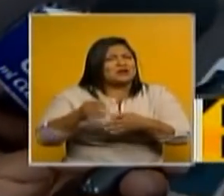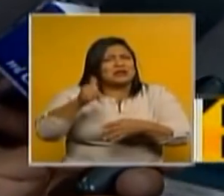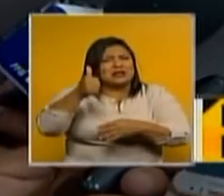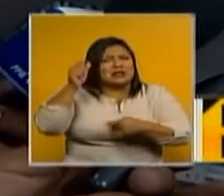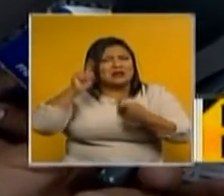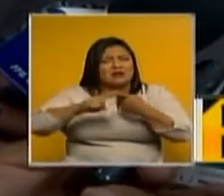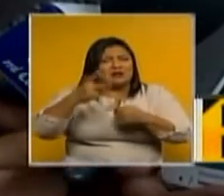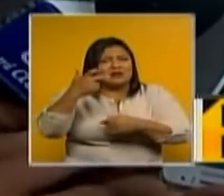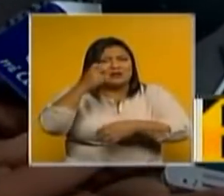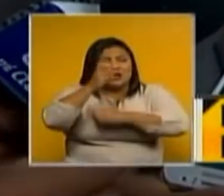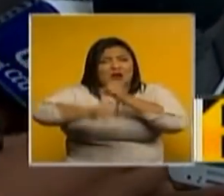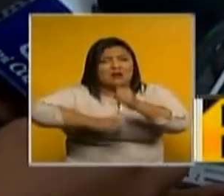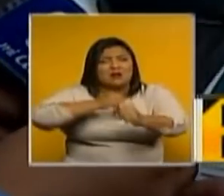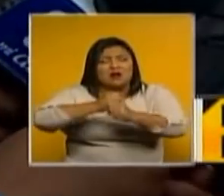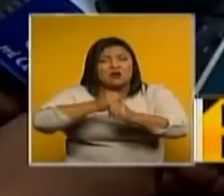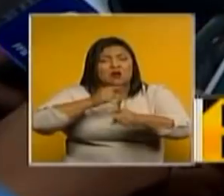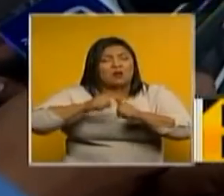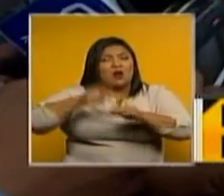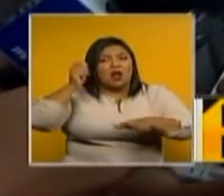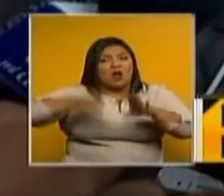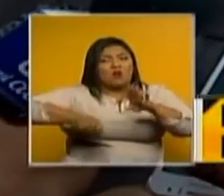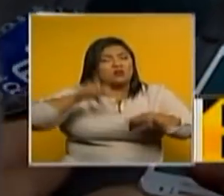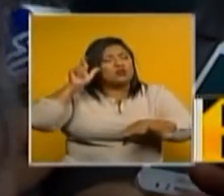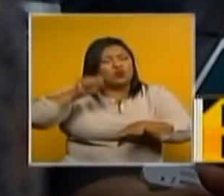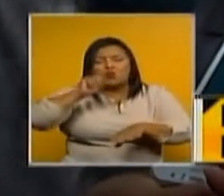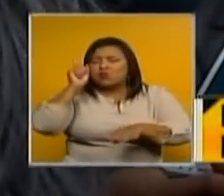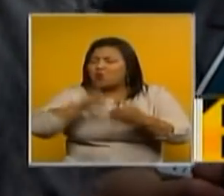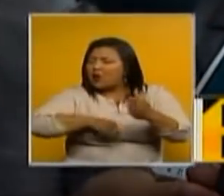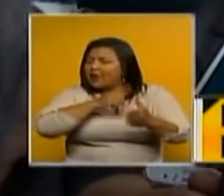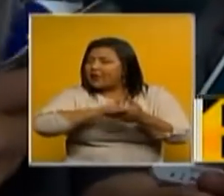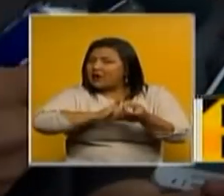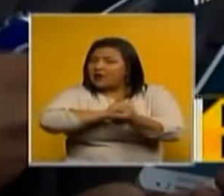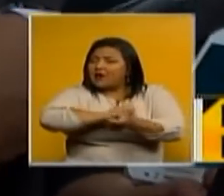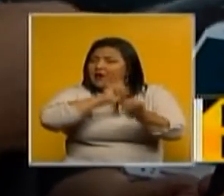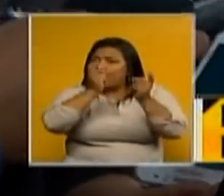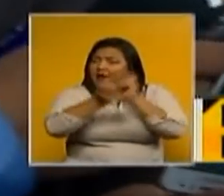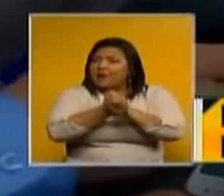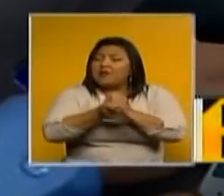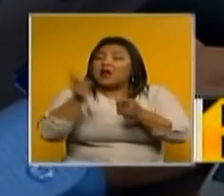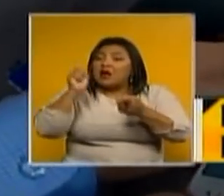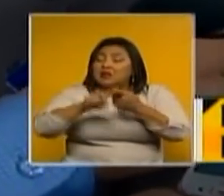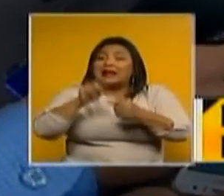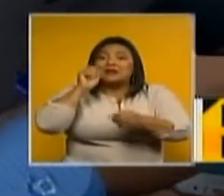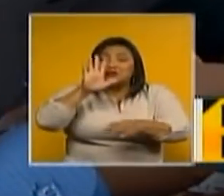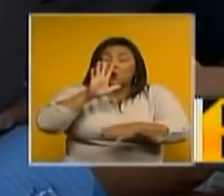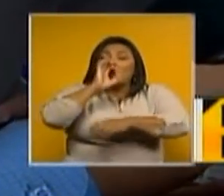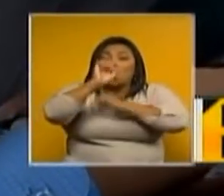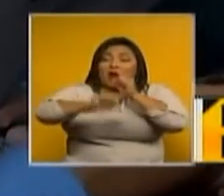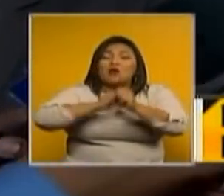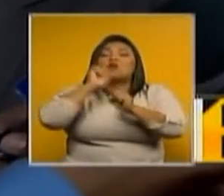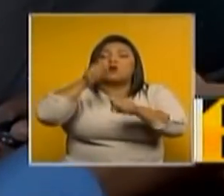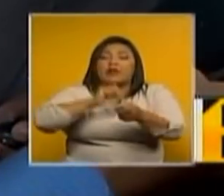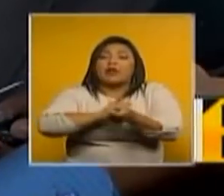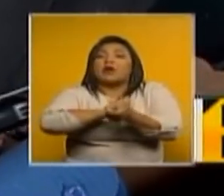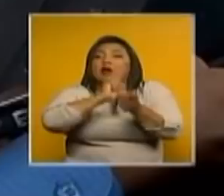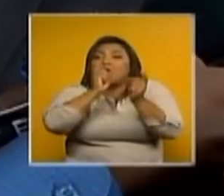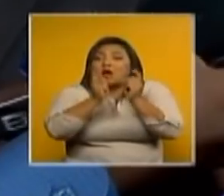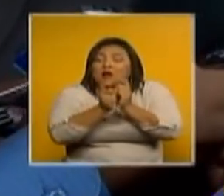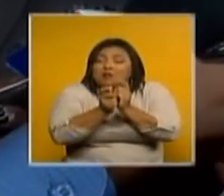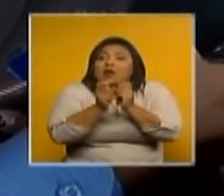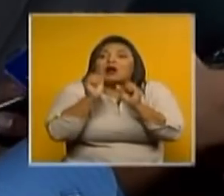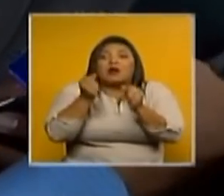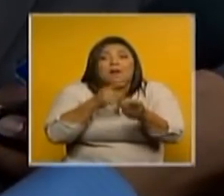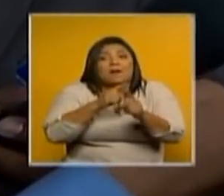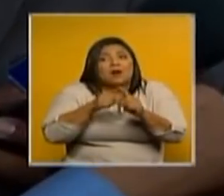13 años y la jueza no podía cambiar porque solamente hasta los 5 años se puede cambiar la medida